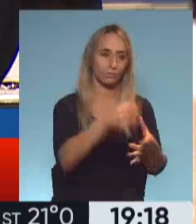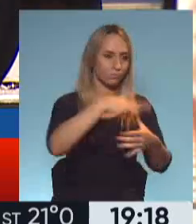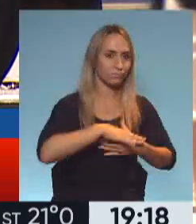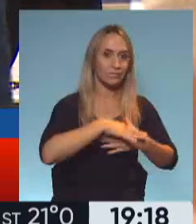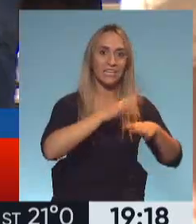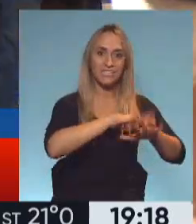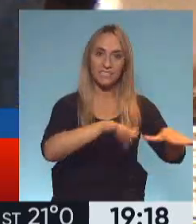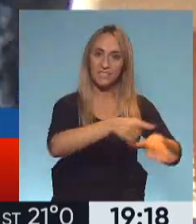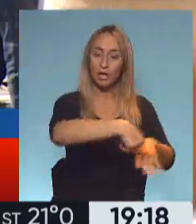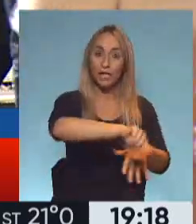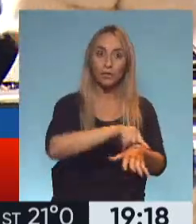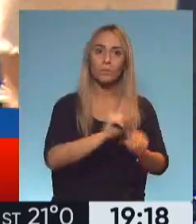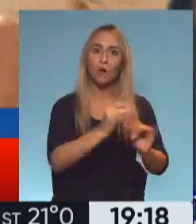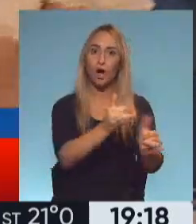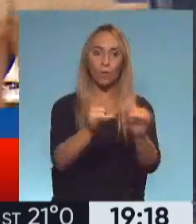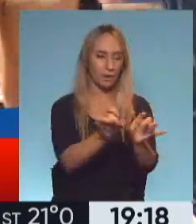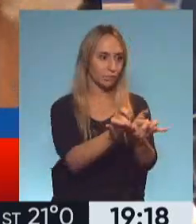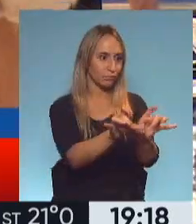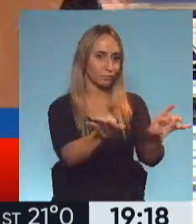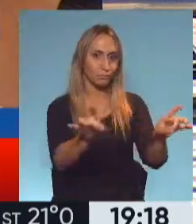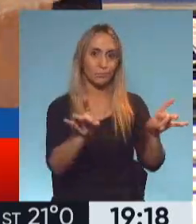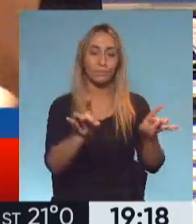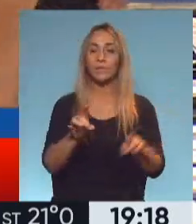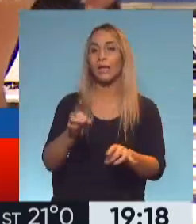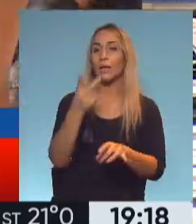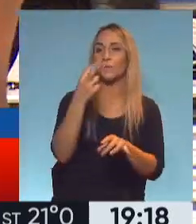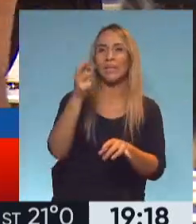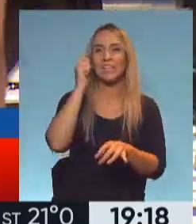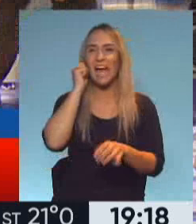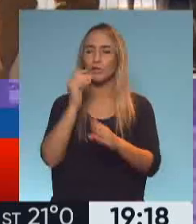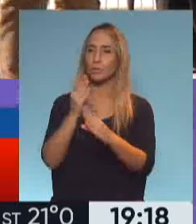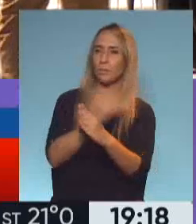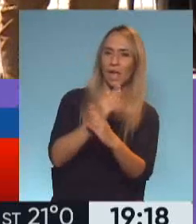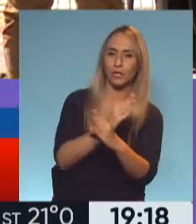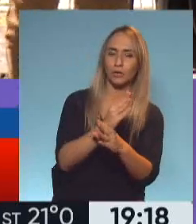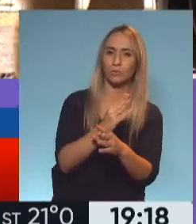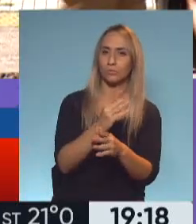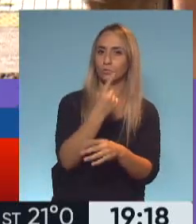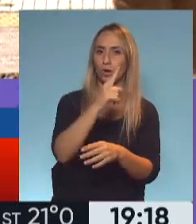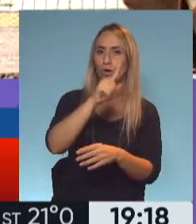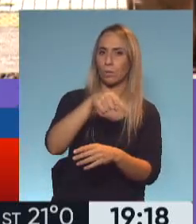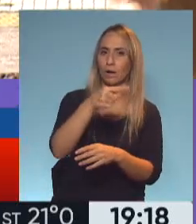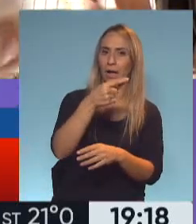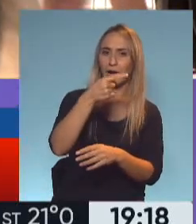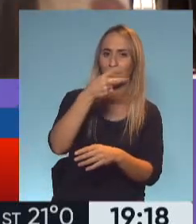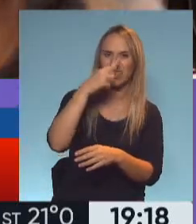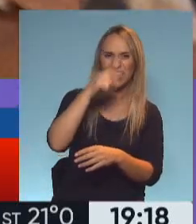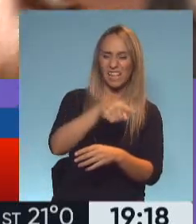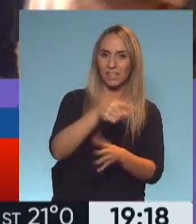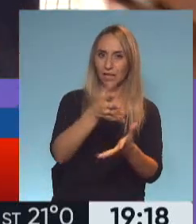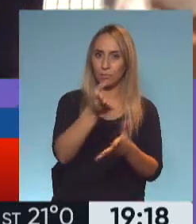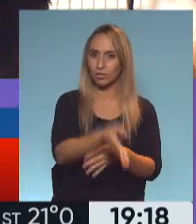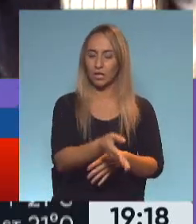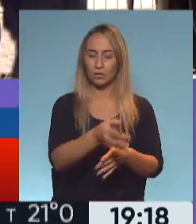contagiándose entre ellos. Y en los menores de 20 estamos en 1.7. Recuerde que más de uno es preocupante.